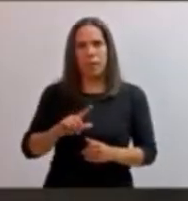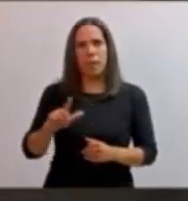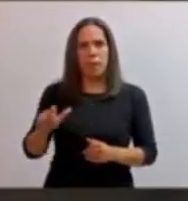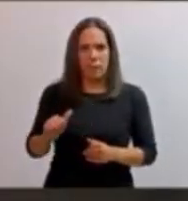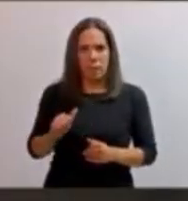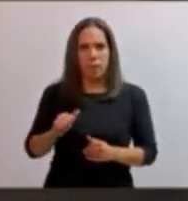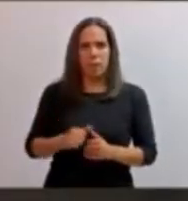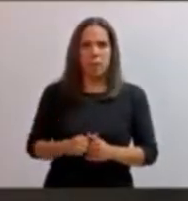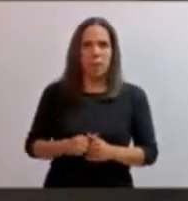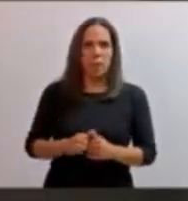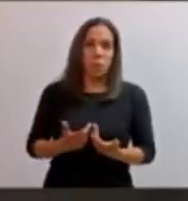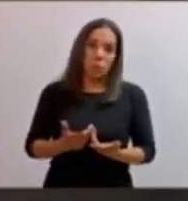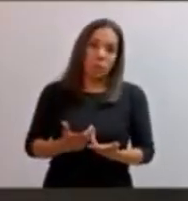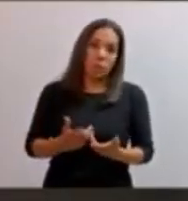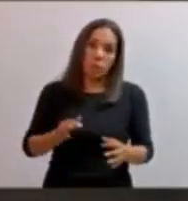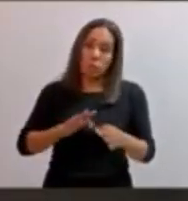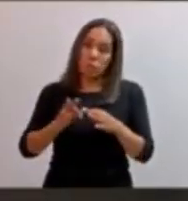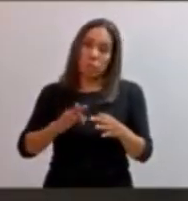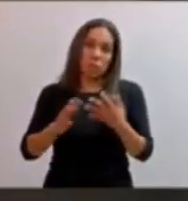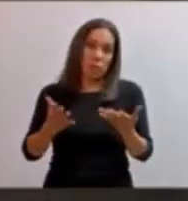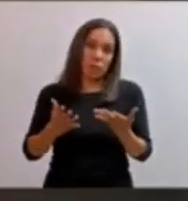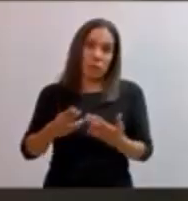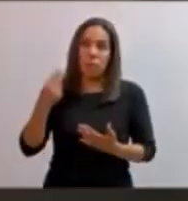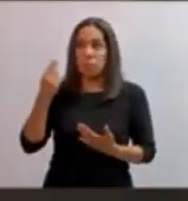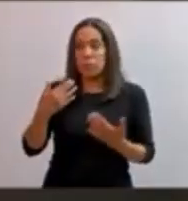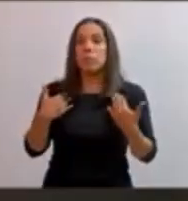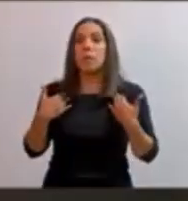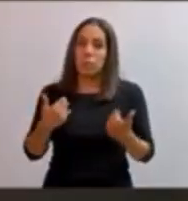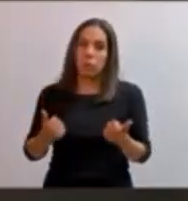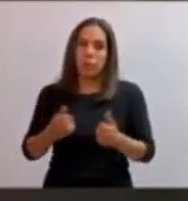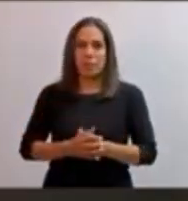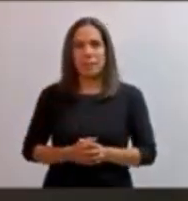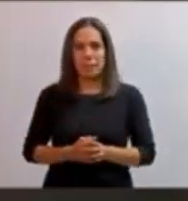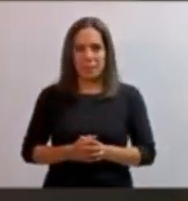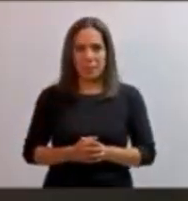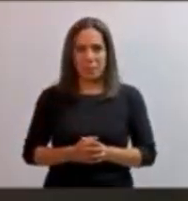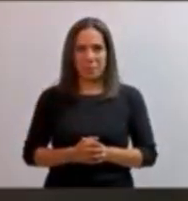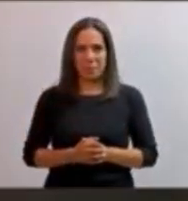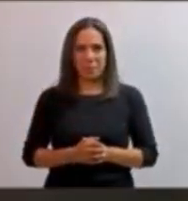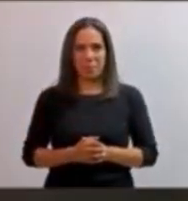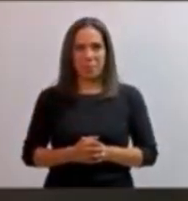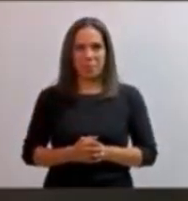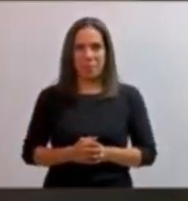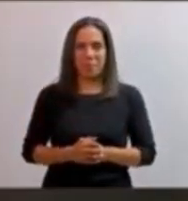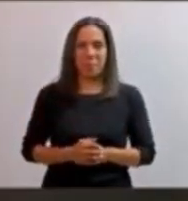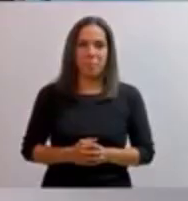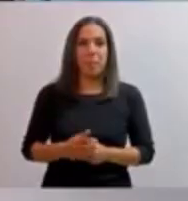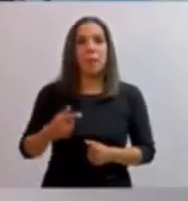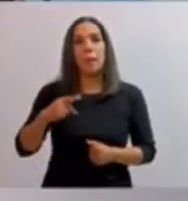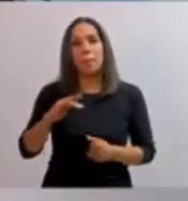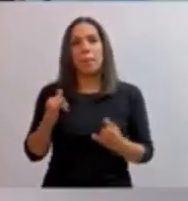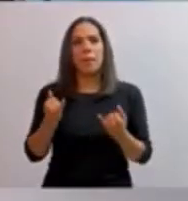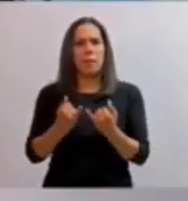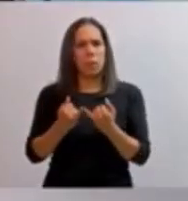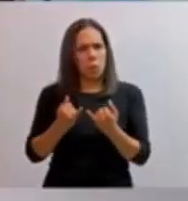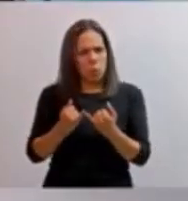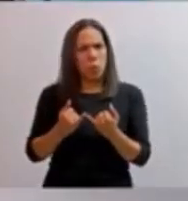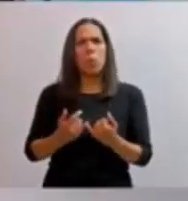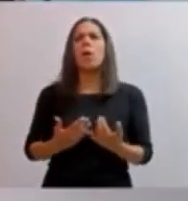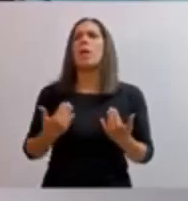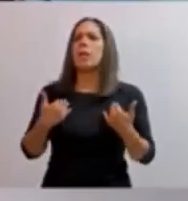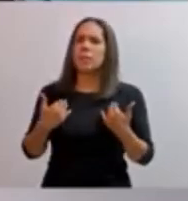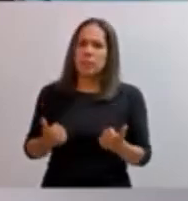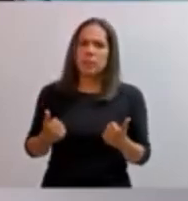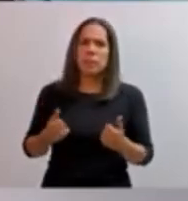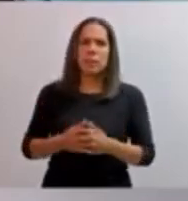va a girar nuestro trabajo en colaborativo. Finalmente, en este punto se plantea, y no de manera banal, ¿verdad?,